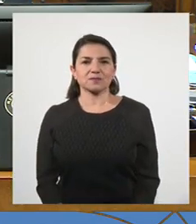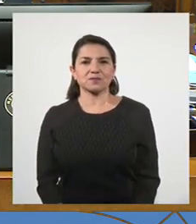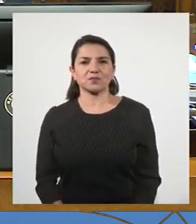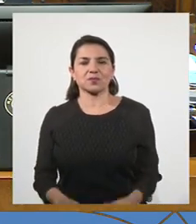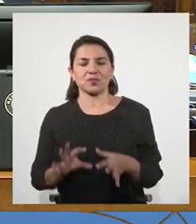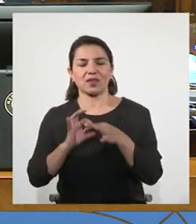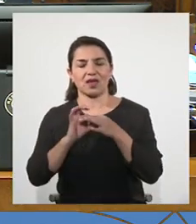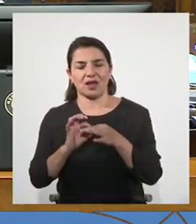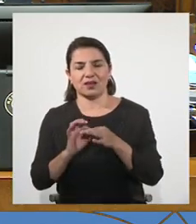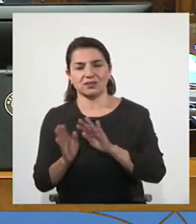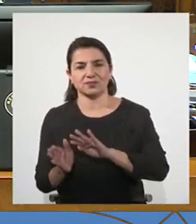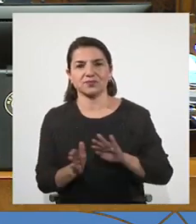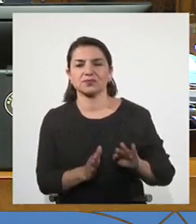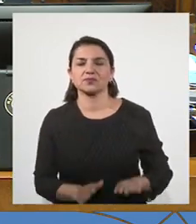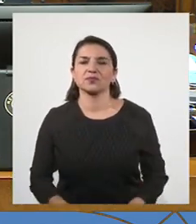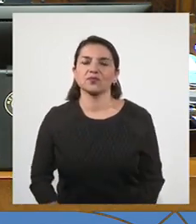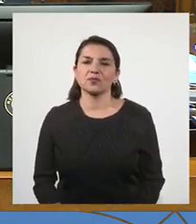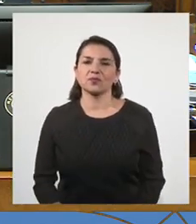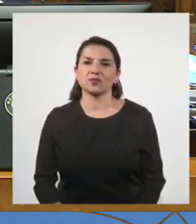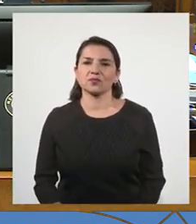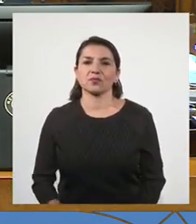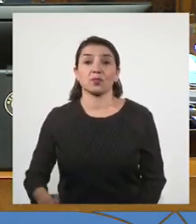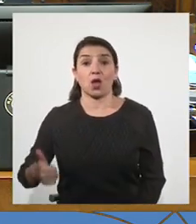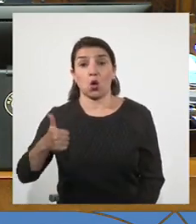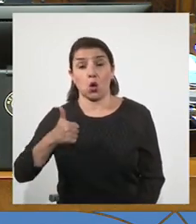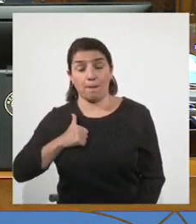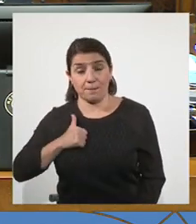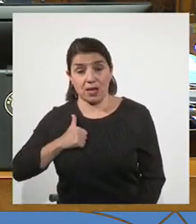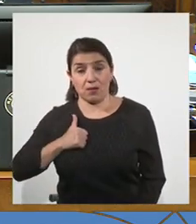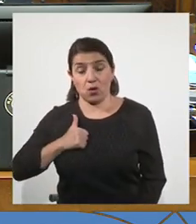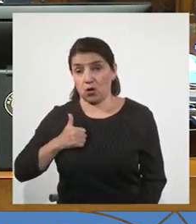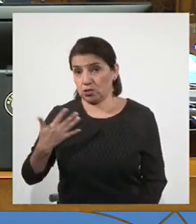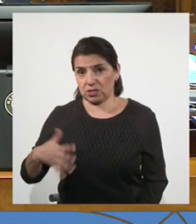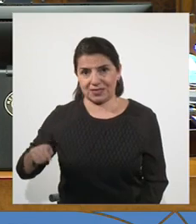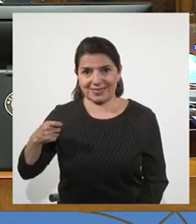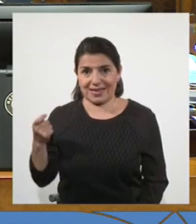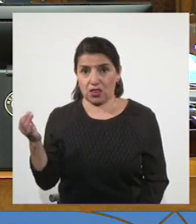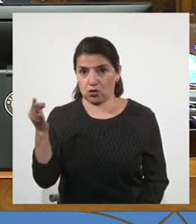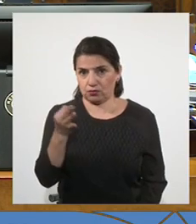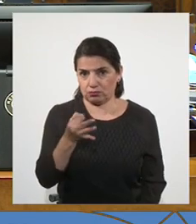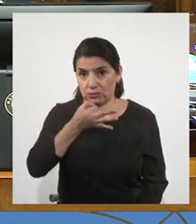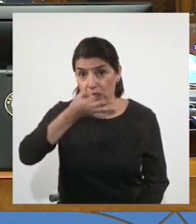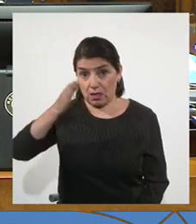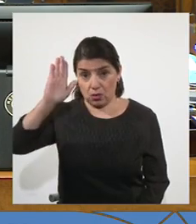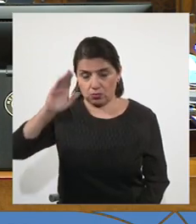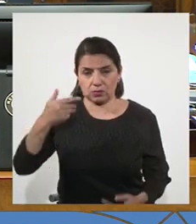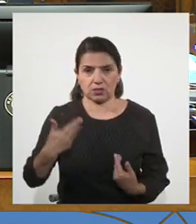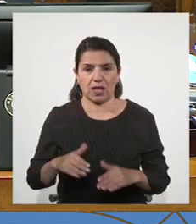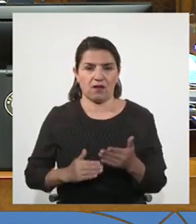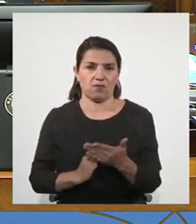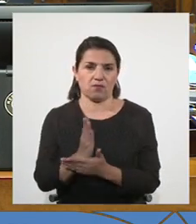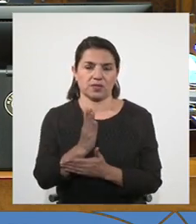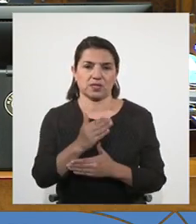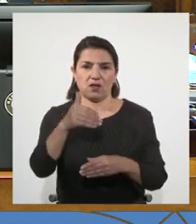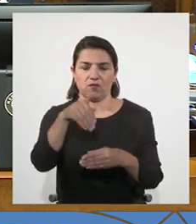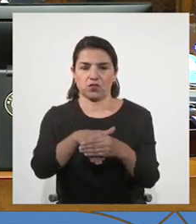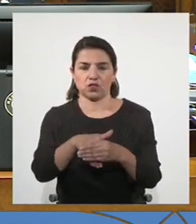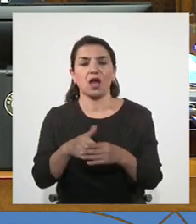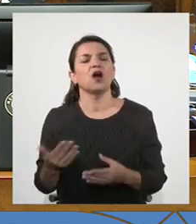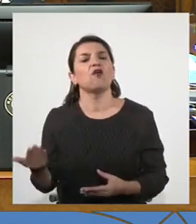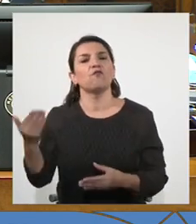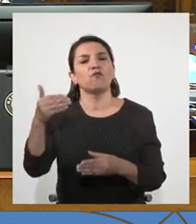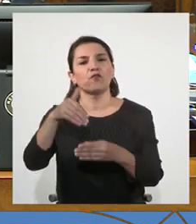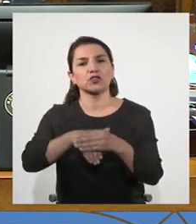Gracias, senador. Cumplimos las palabras, así que se abre la votación. Aquí estamos votando la